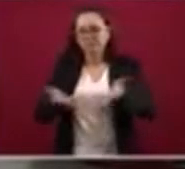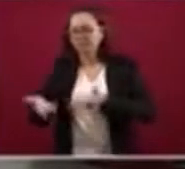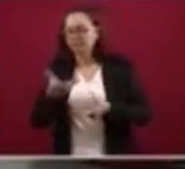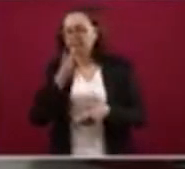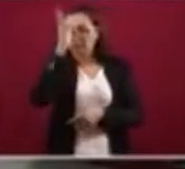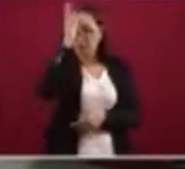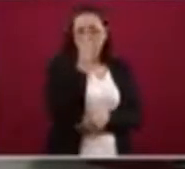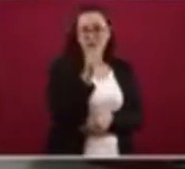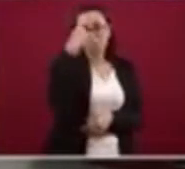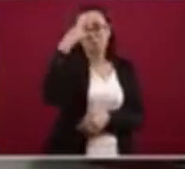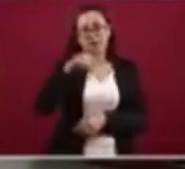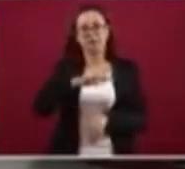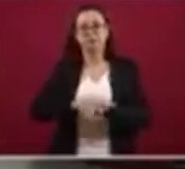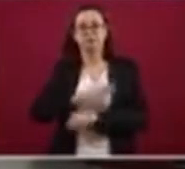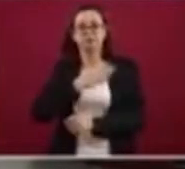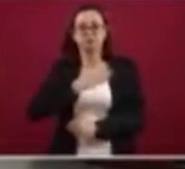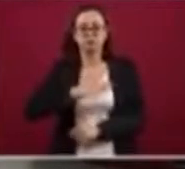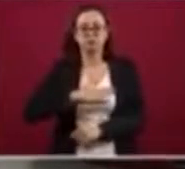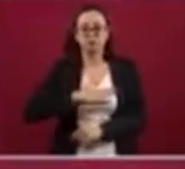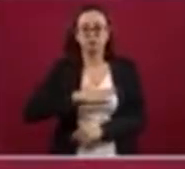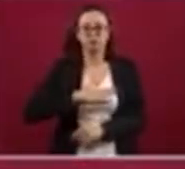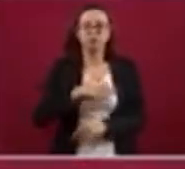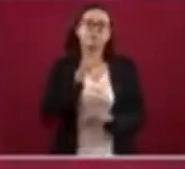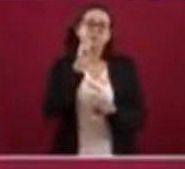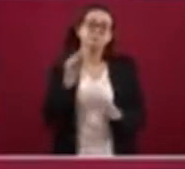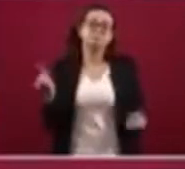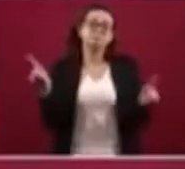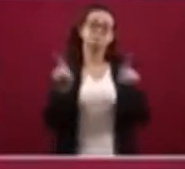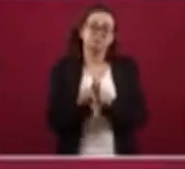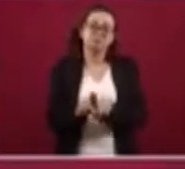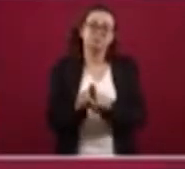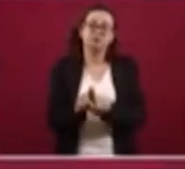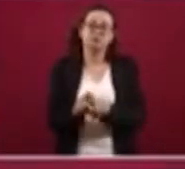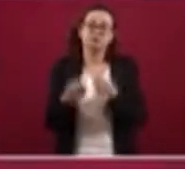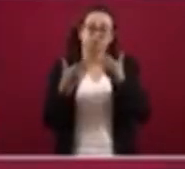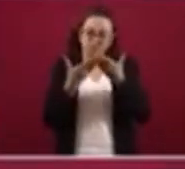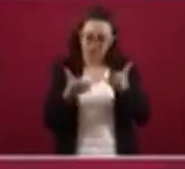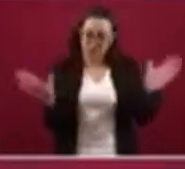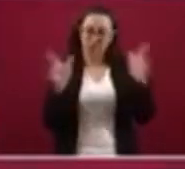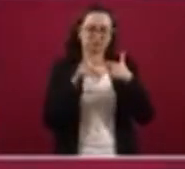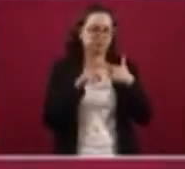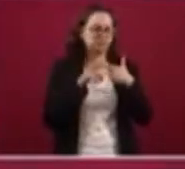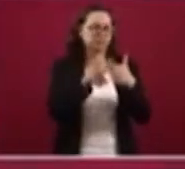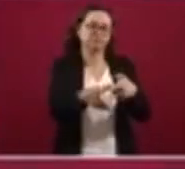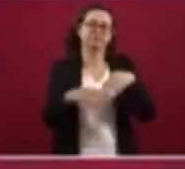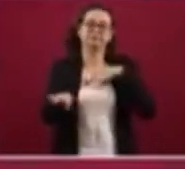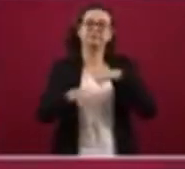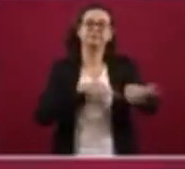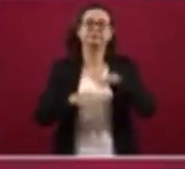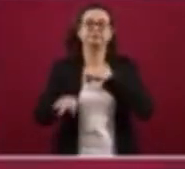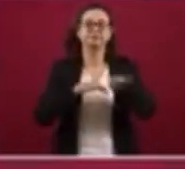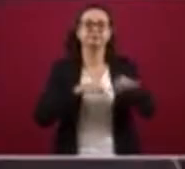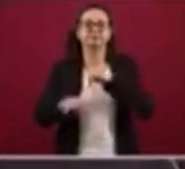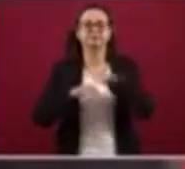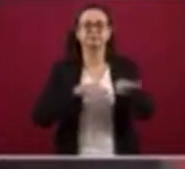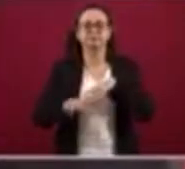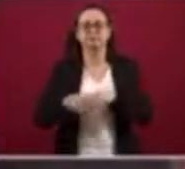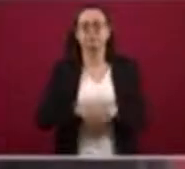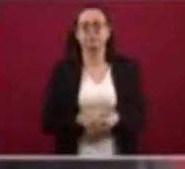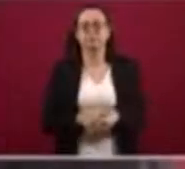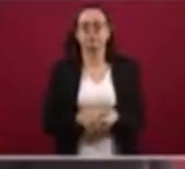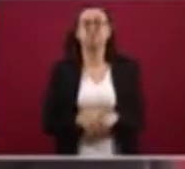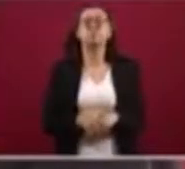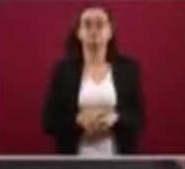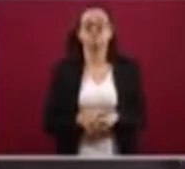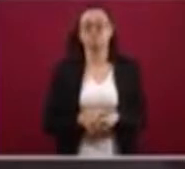que haya justicia y que se mantengan abiertas las fuentes de trabajo porque si